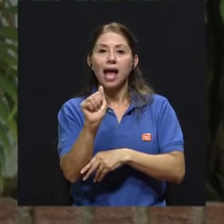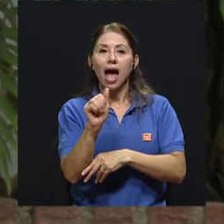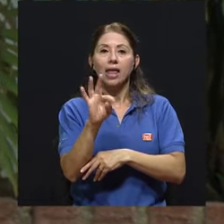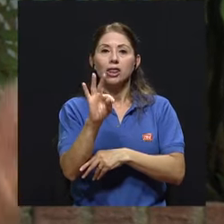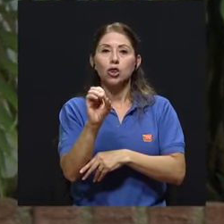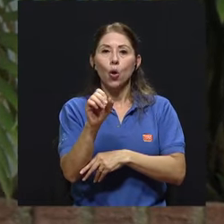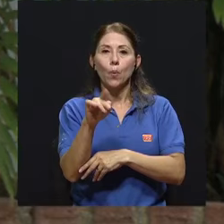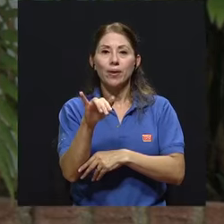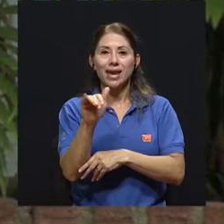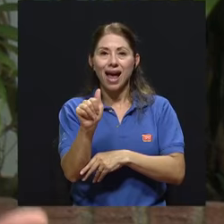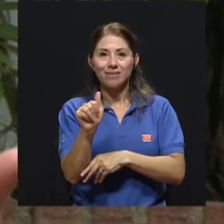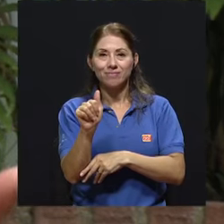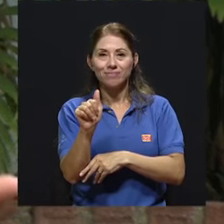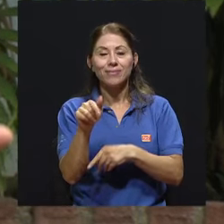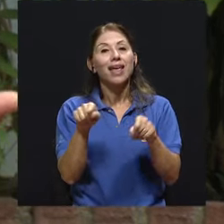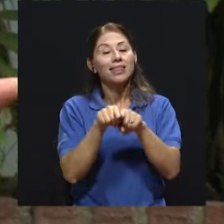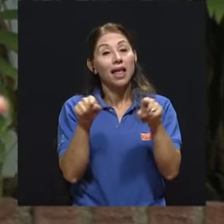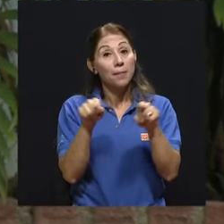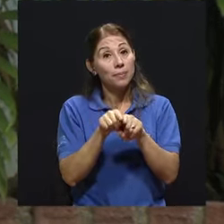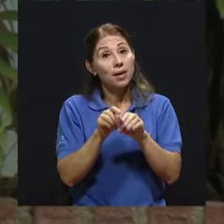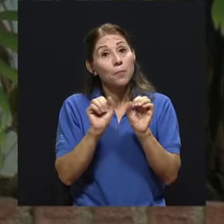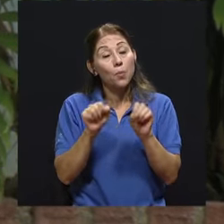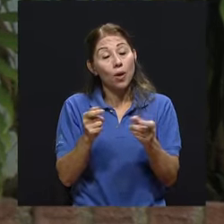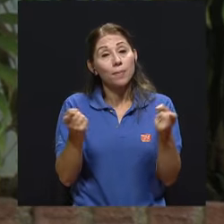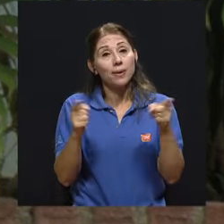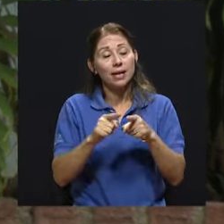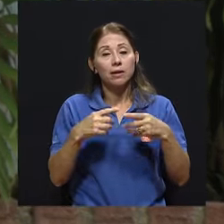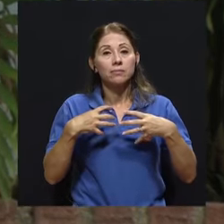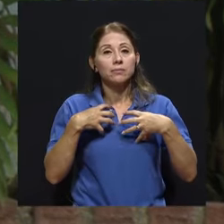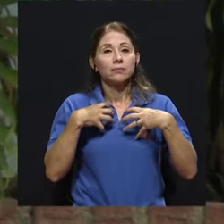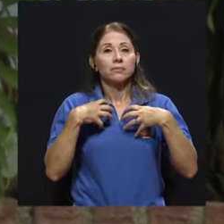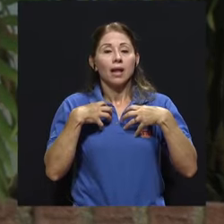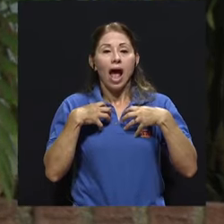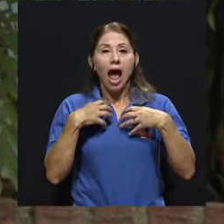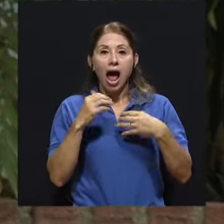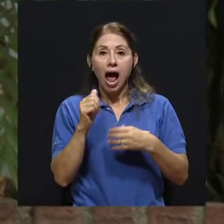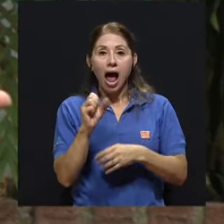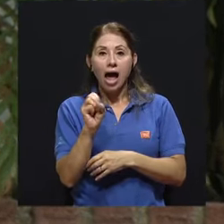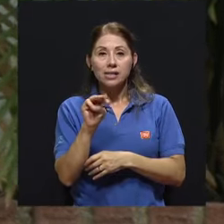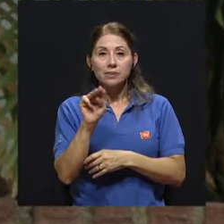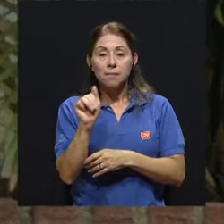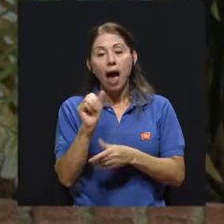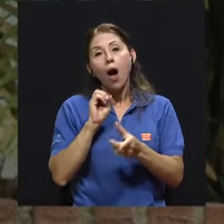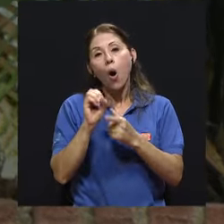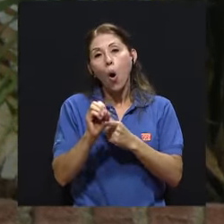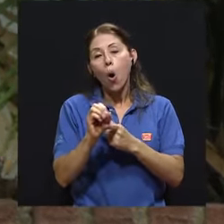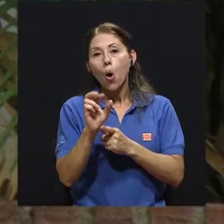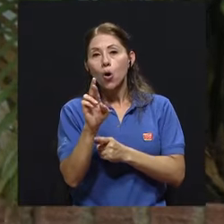haber no solo dermatitis atópica, sino que puede haber también asma y rinitis, que es